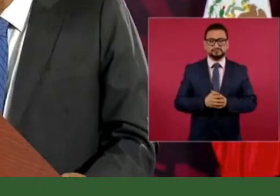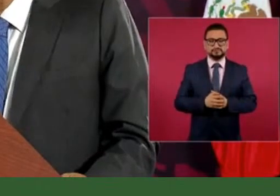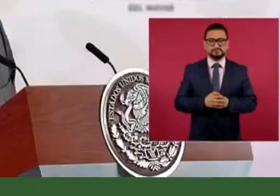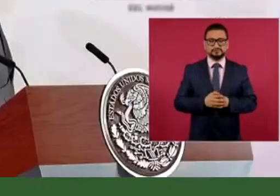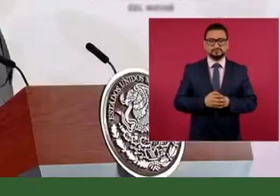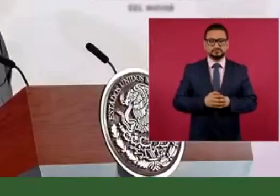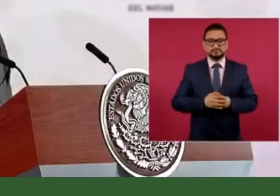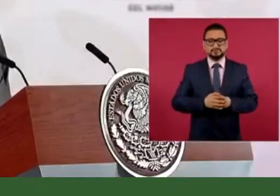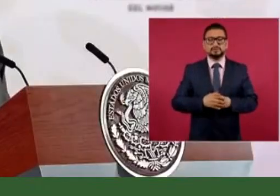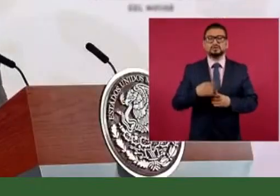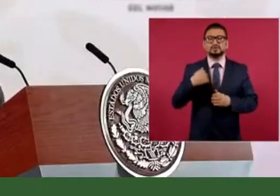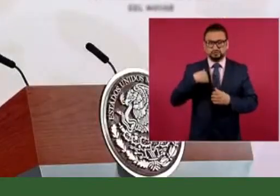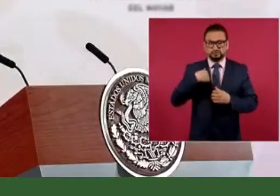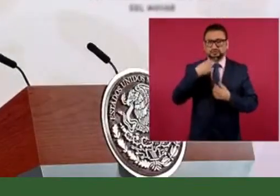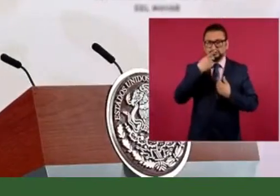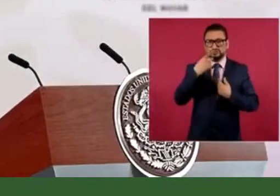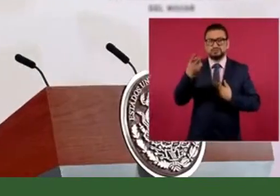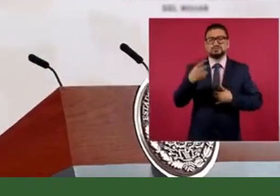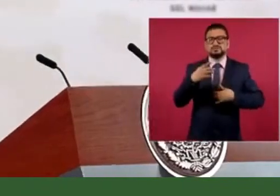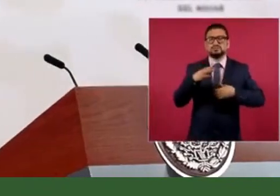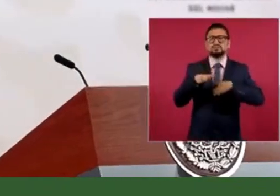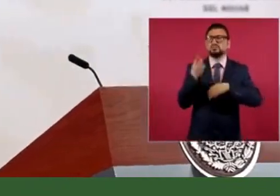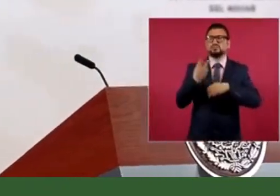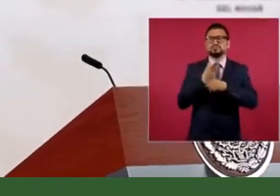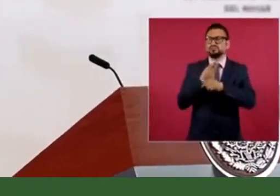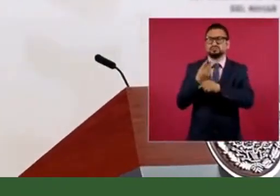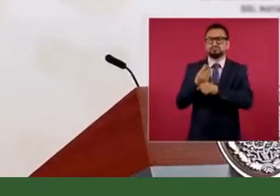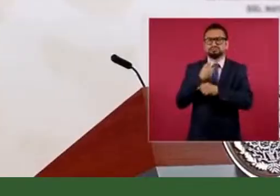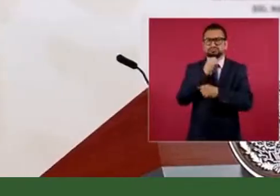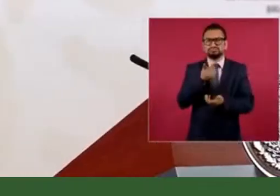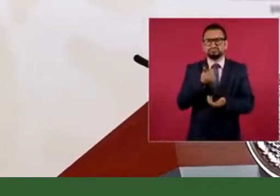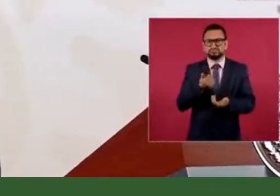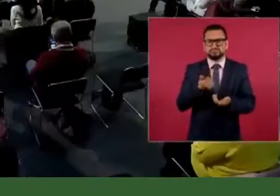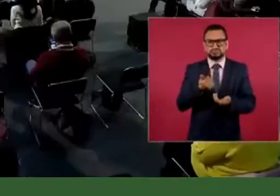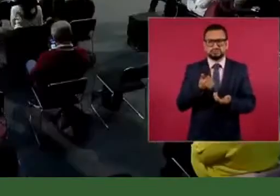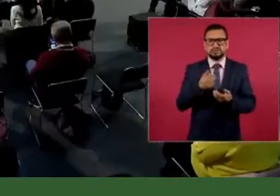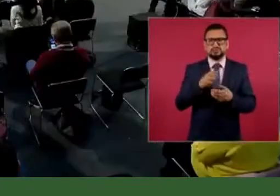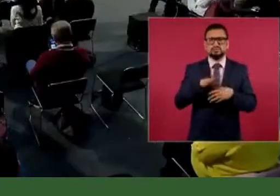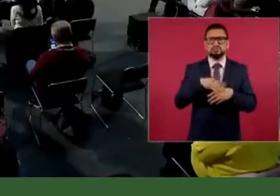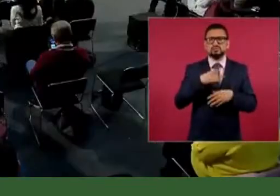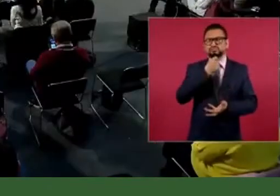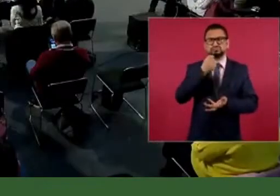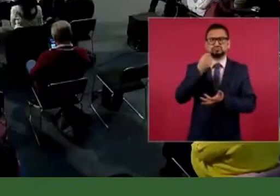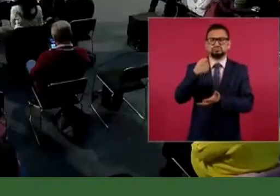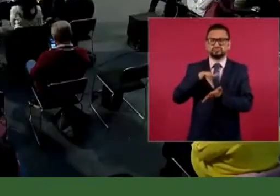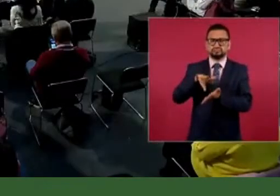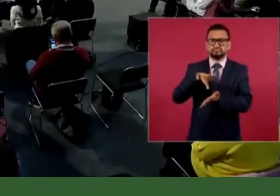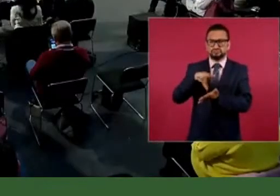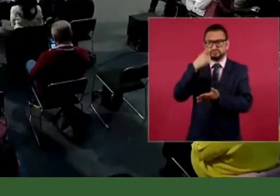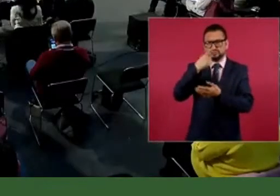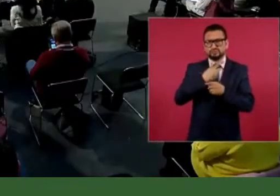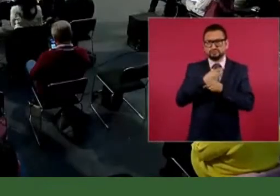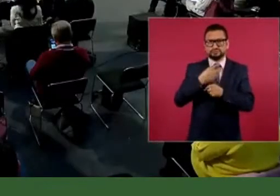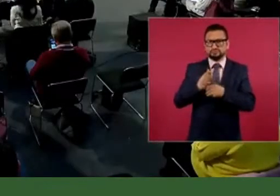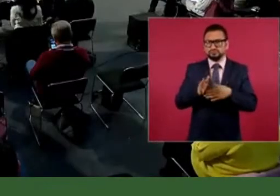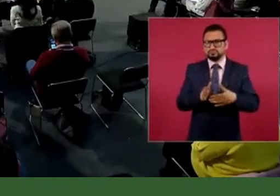les decía yo que por qué no les entregaban a ellos los apoyos para hacer los